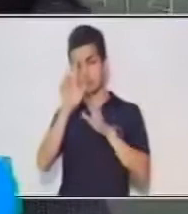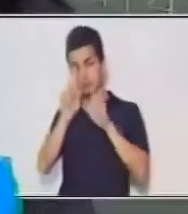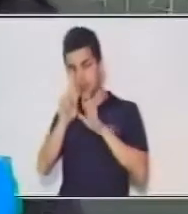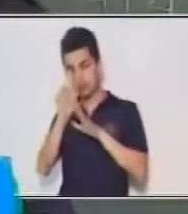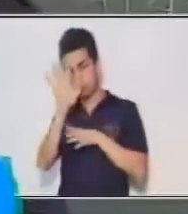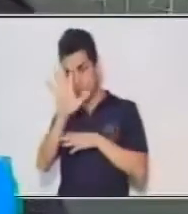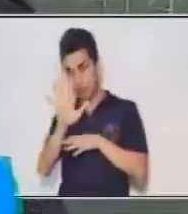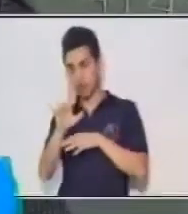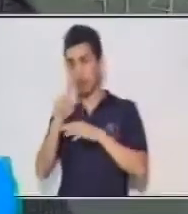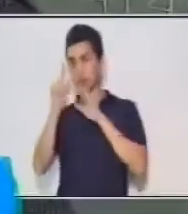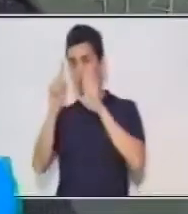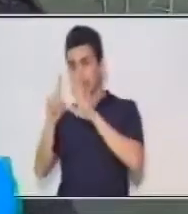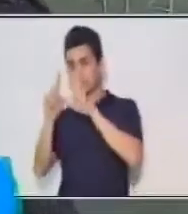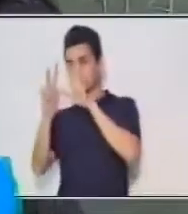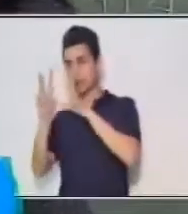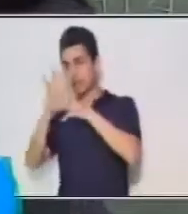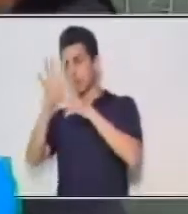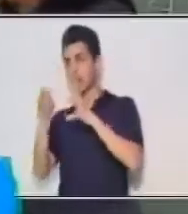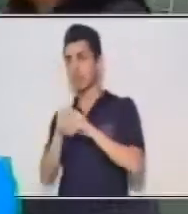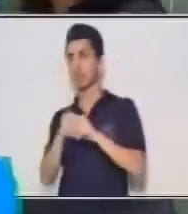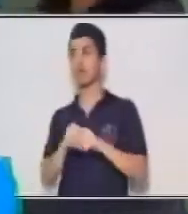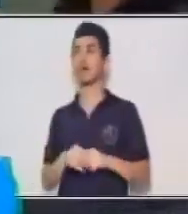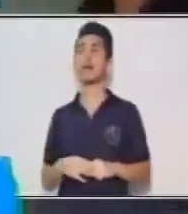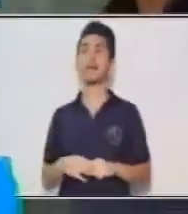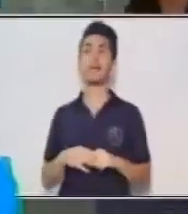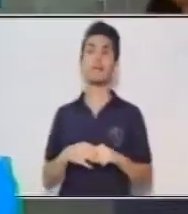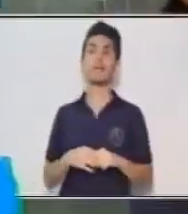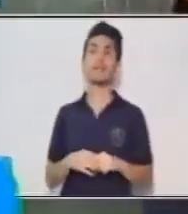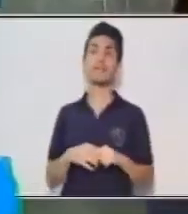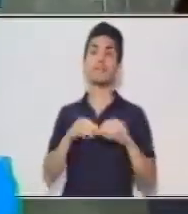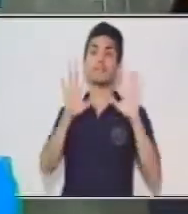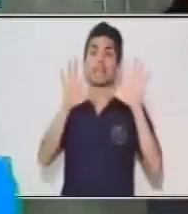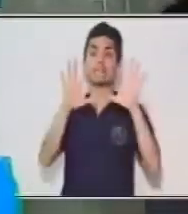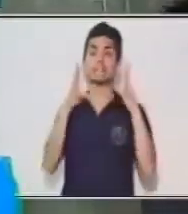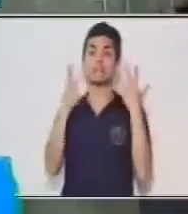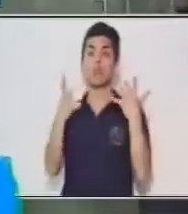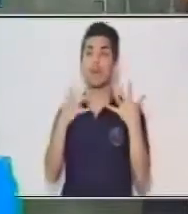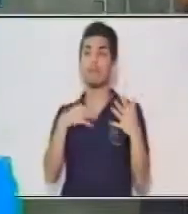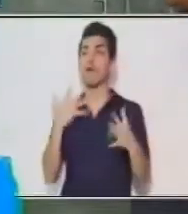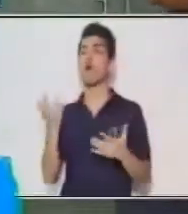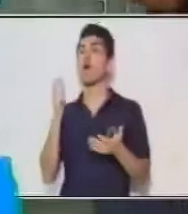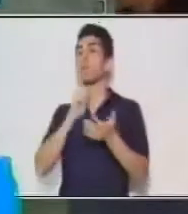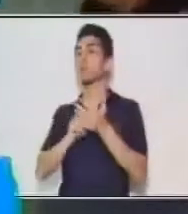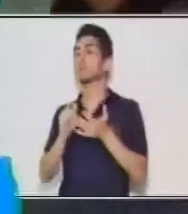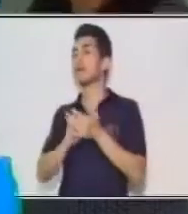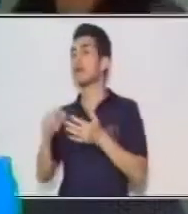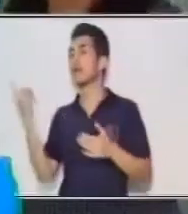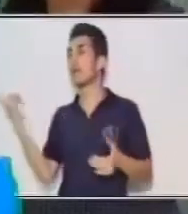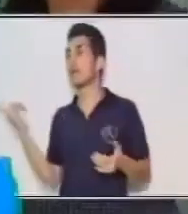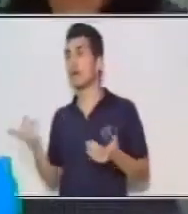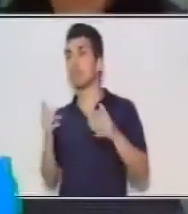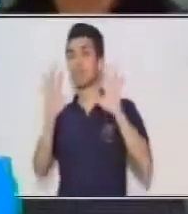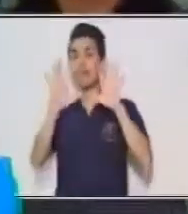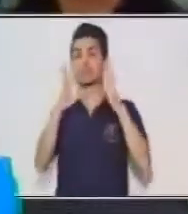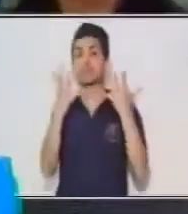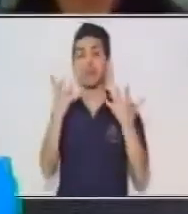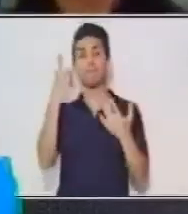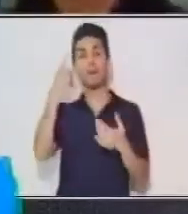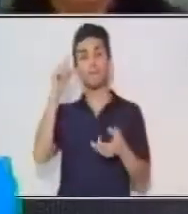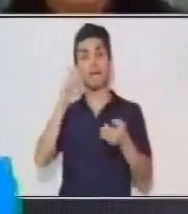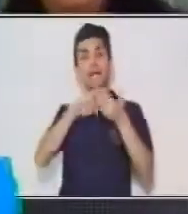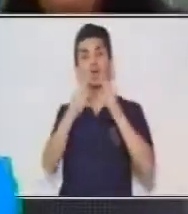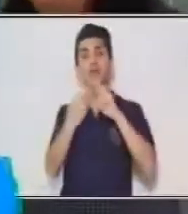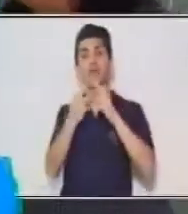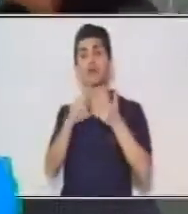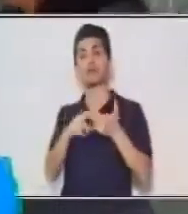6, 7. ¿Cuánto tendríamos? 19. Muy bien. ¿Y cómo vamos a identificar el